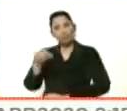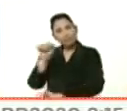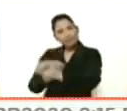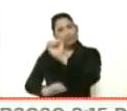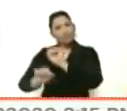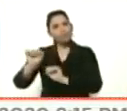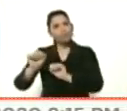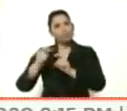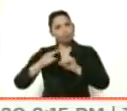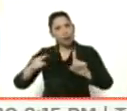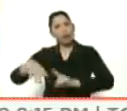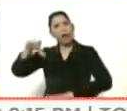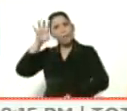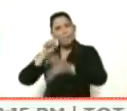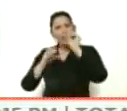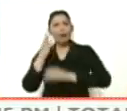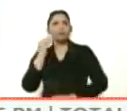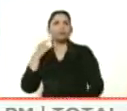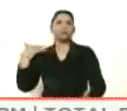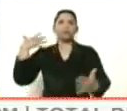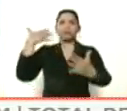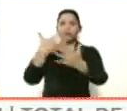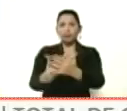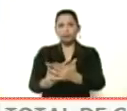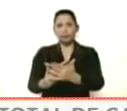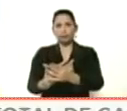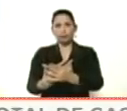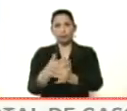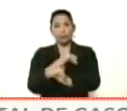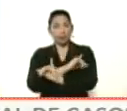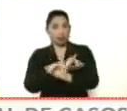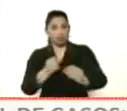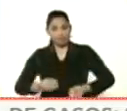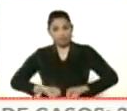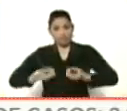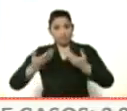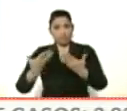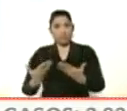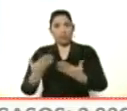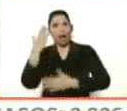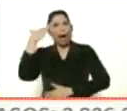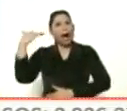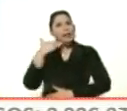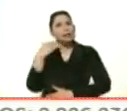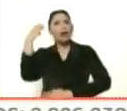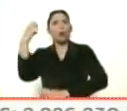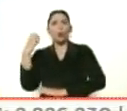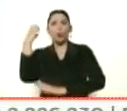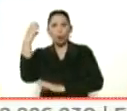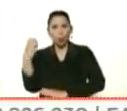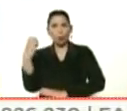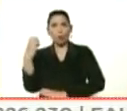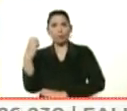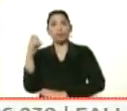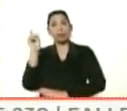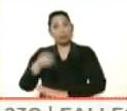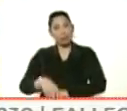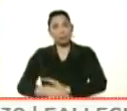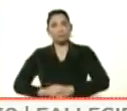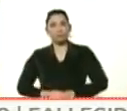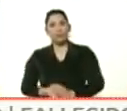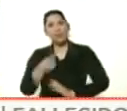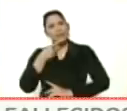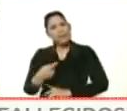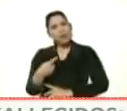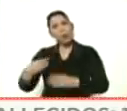prevenir, para aprender de las experiencias que se habían dado en Asia, en Europa, y sobre todo señaló